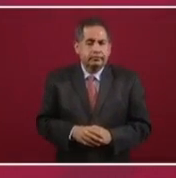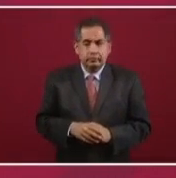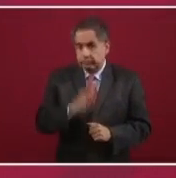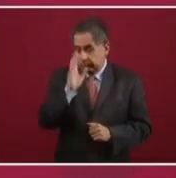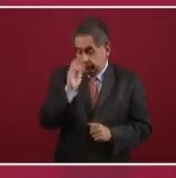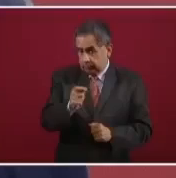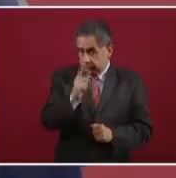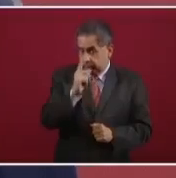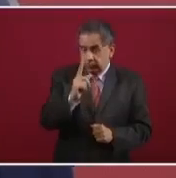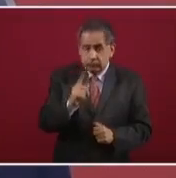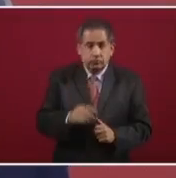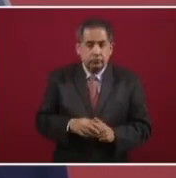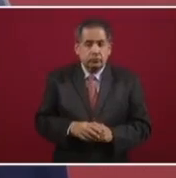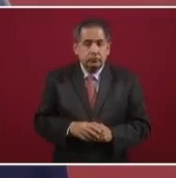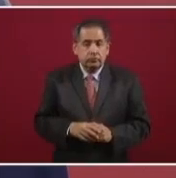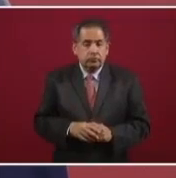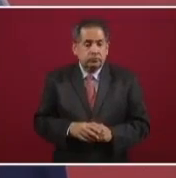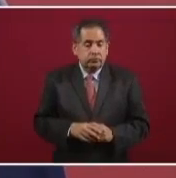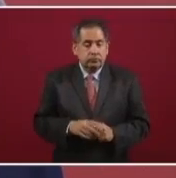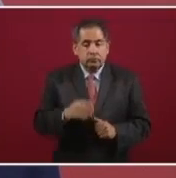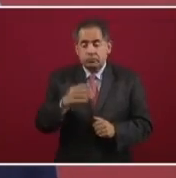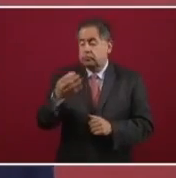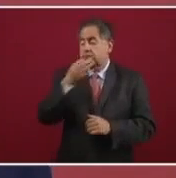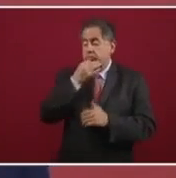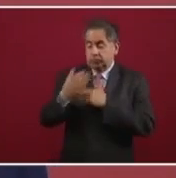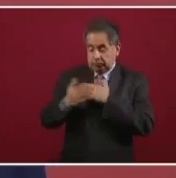Lo que sí es que cuando me enteré